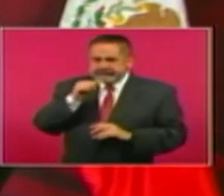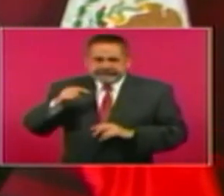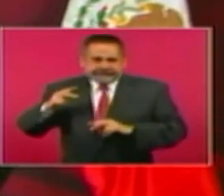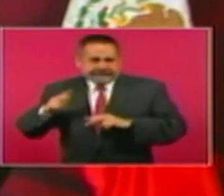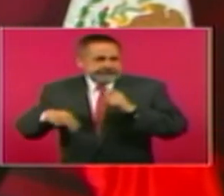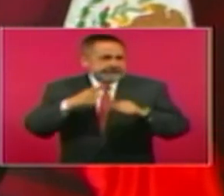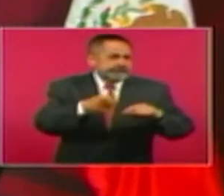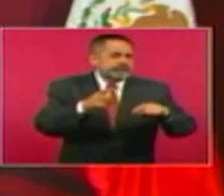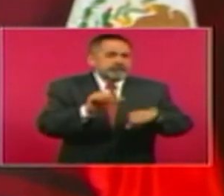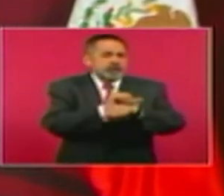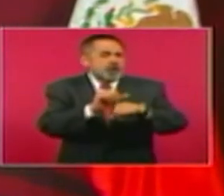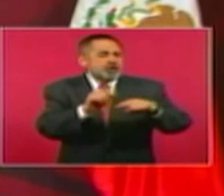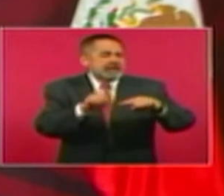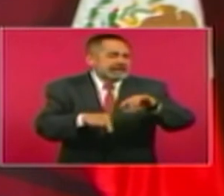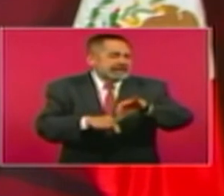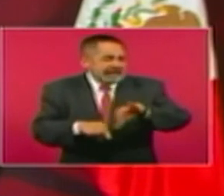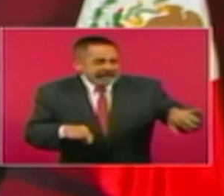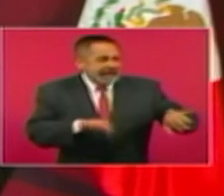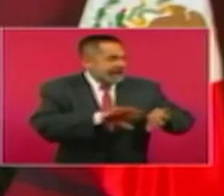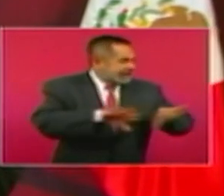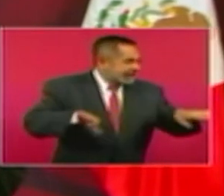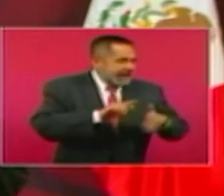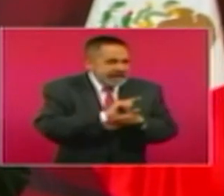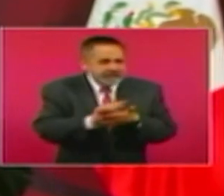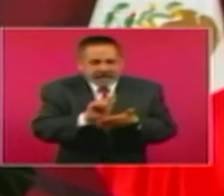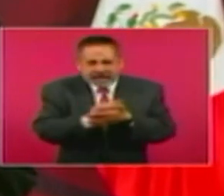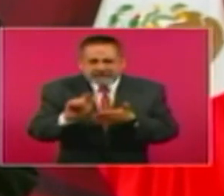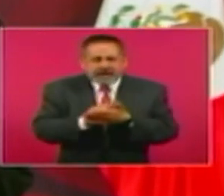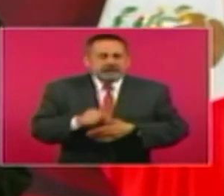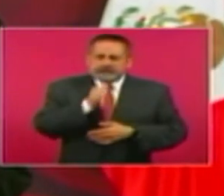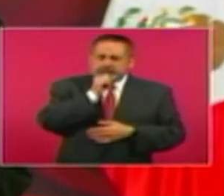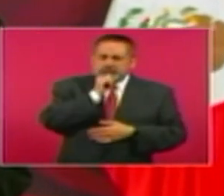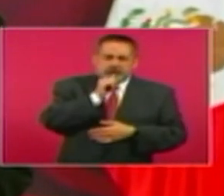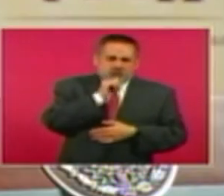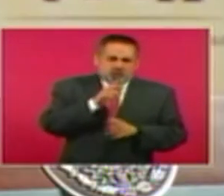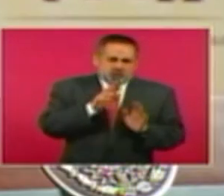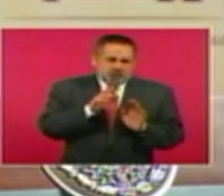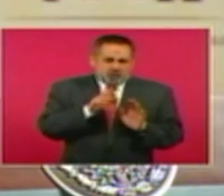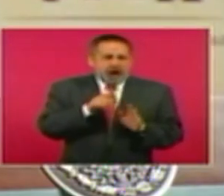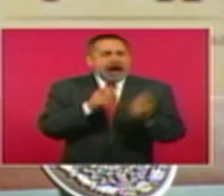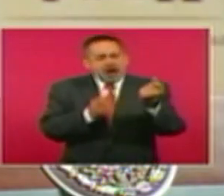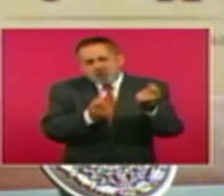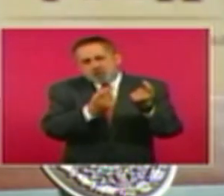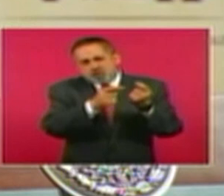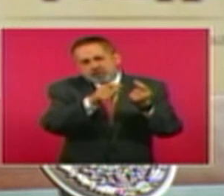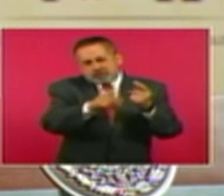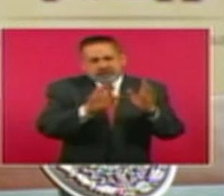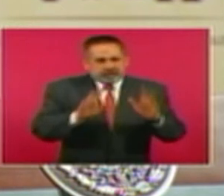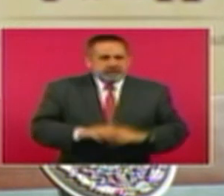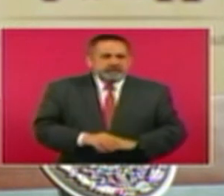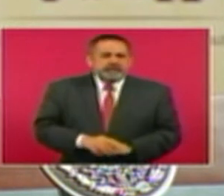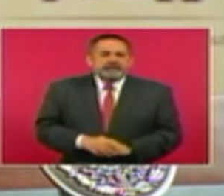en base a la orden de extradición que tienen a solicitud de los Estados Unidos. Es decir, que México ahora tendrá que